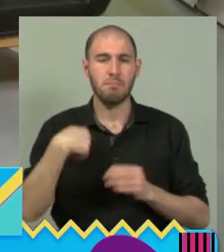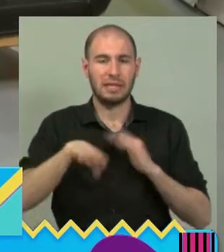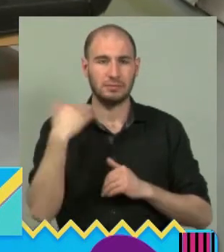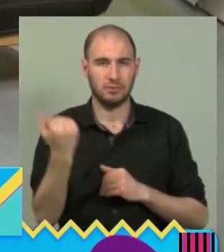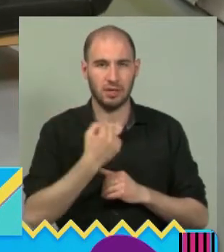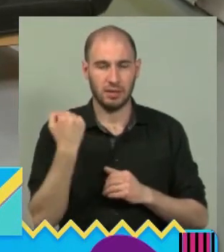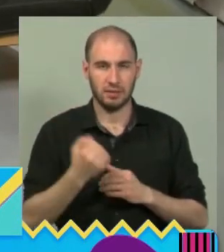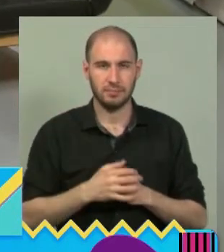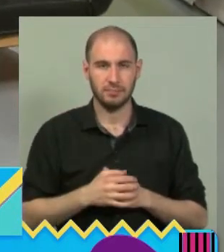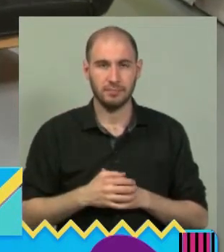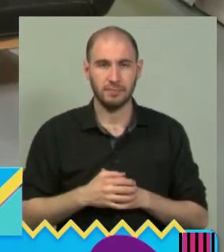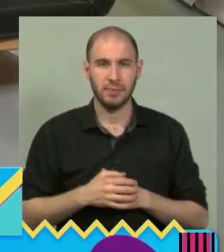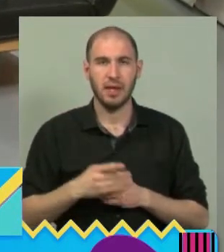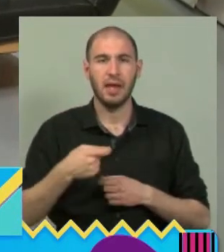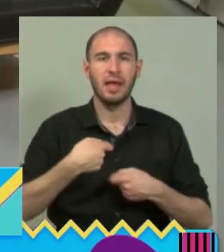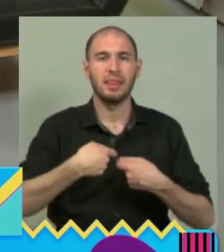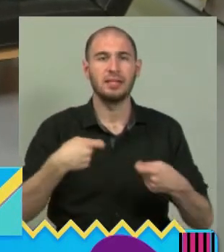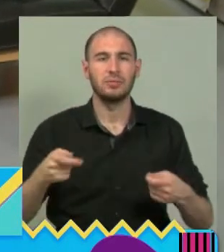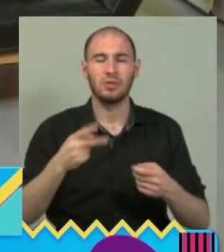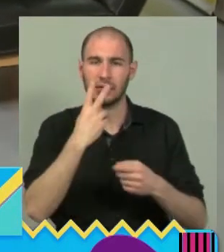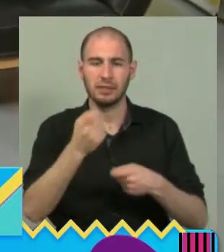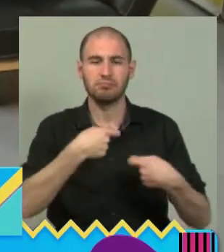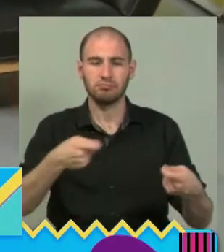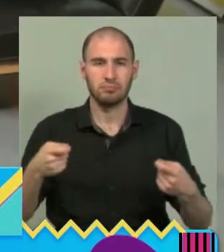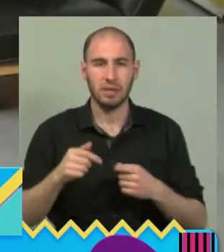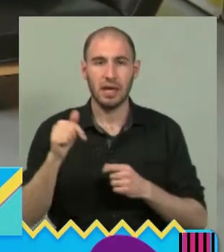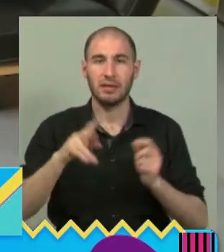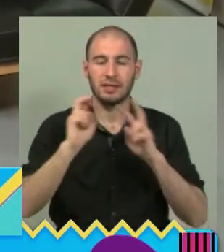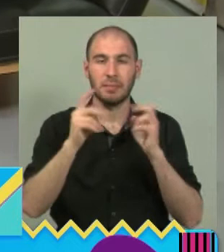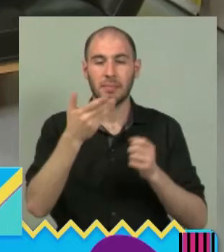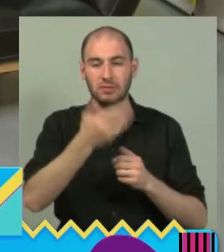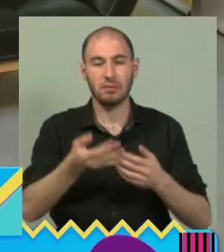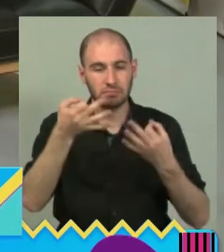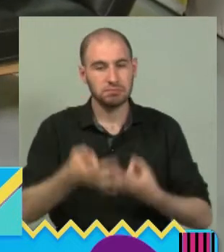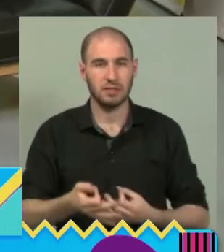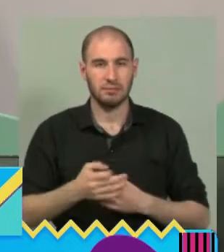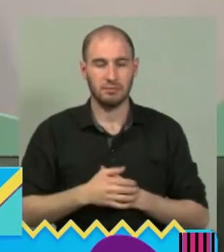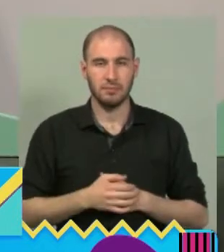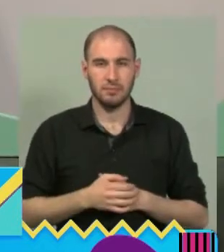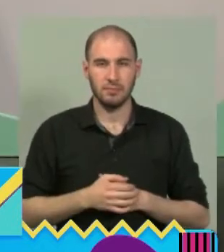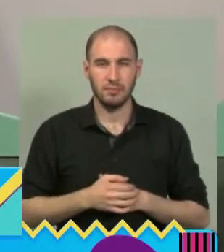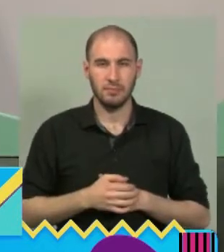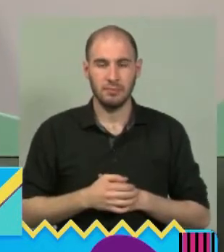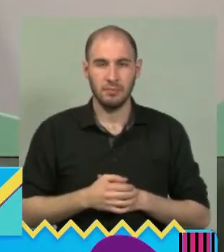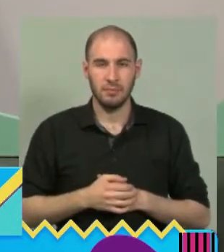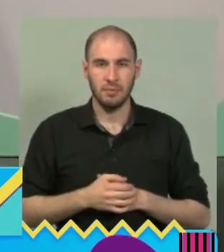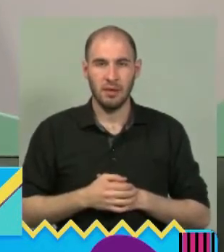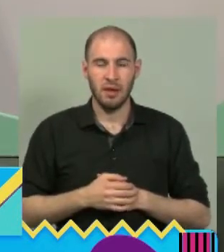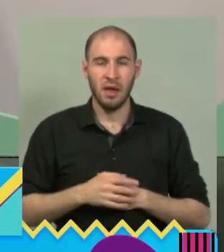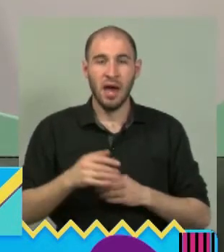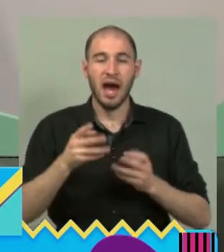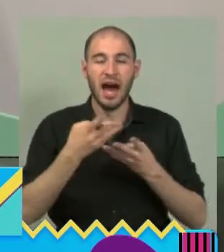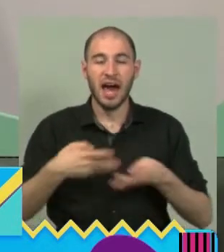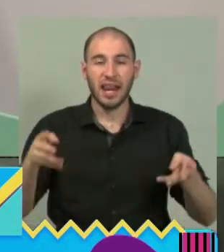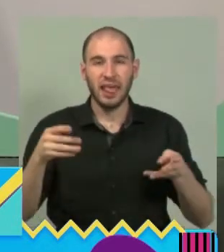¿no? Que es la distribución de energía. Y esto tiene que ver con el bienestar de la gente. Es decir, la red de